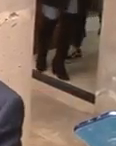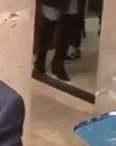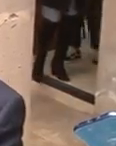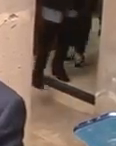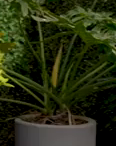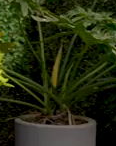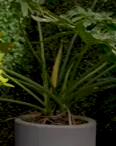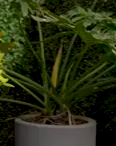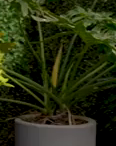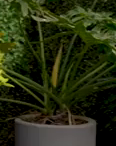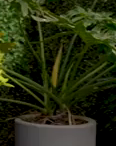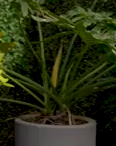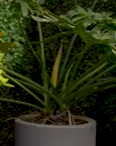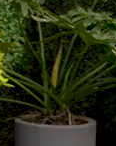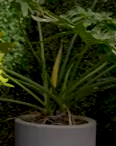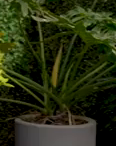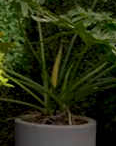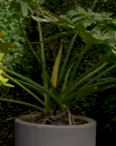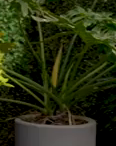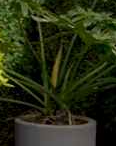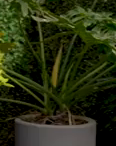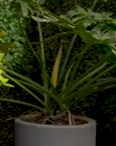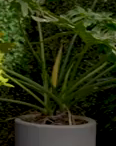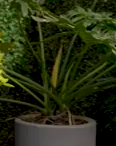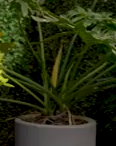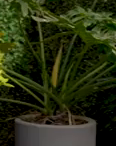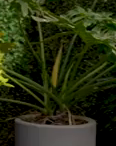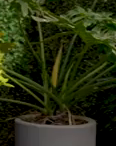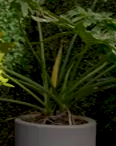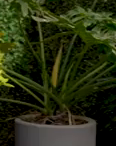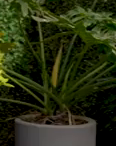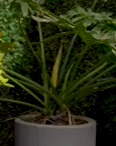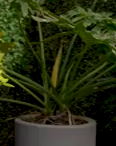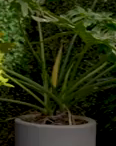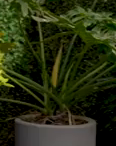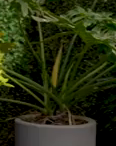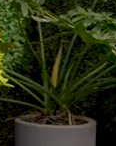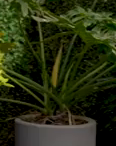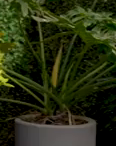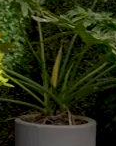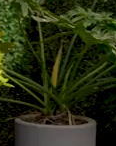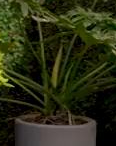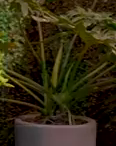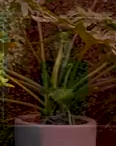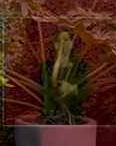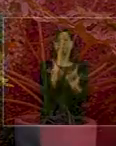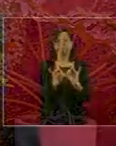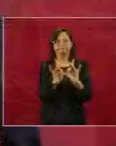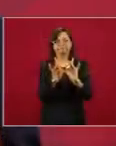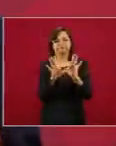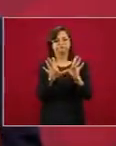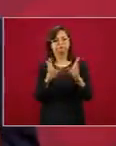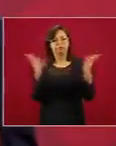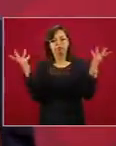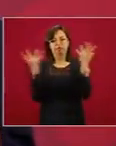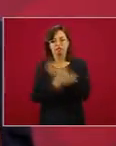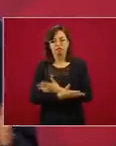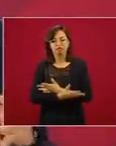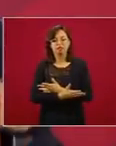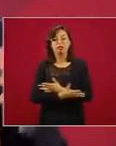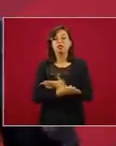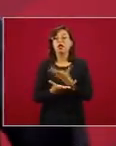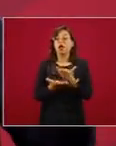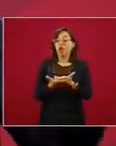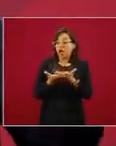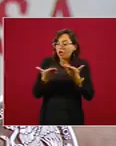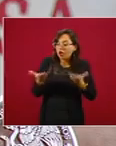historia como quien desde el autoritarismo quiere controlar a todos los poderes del Estado. Y no, él es titular de un